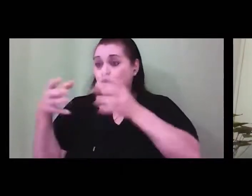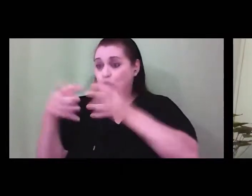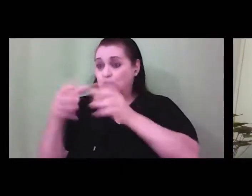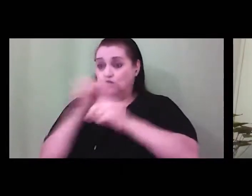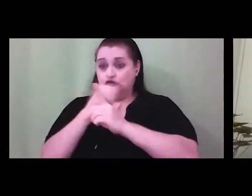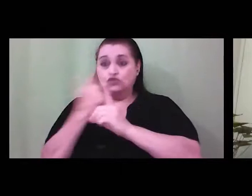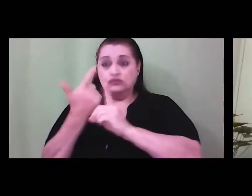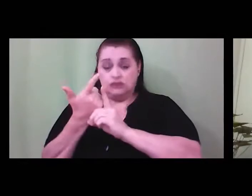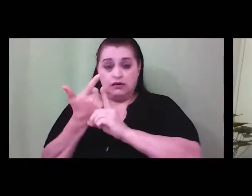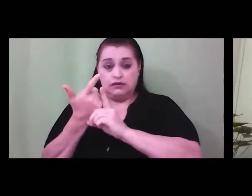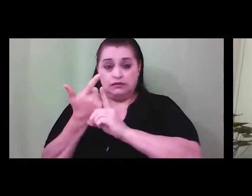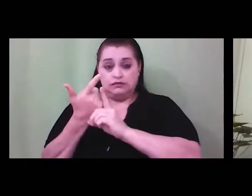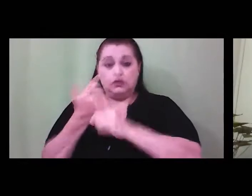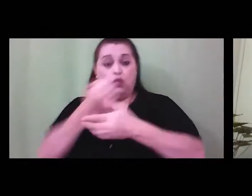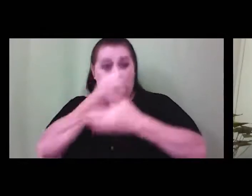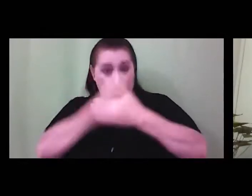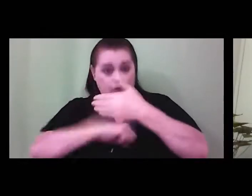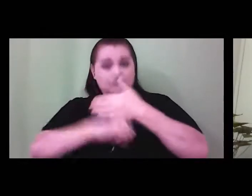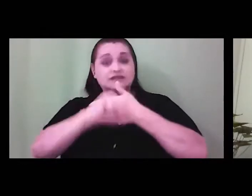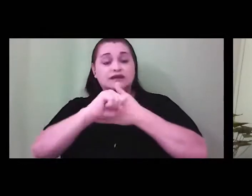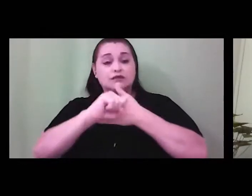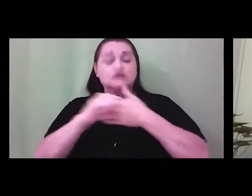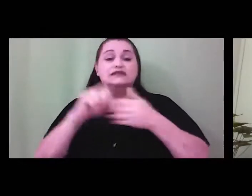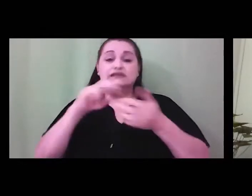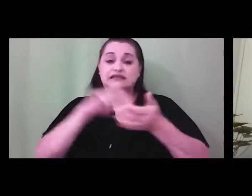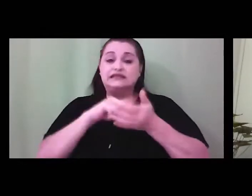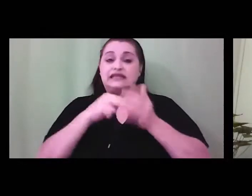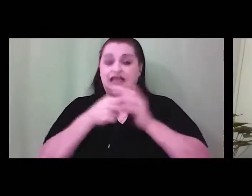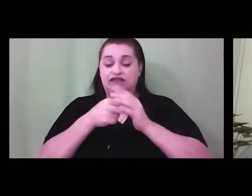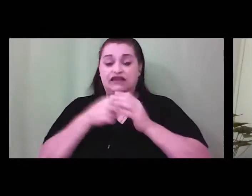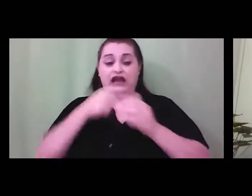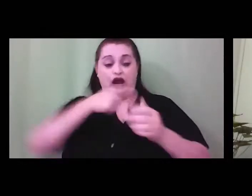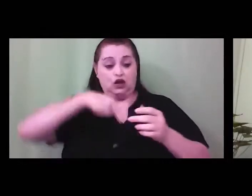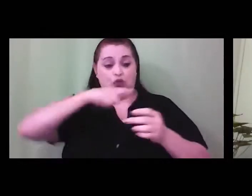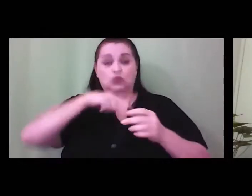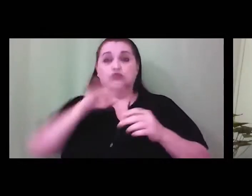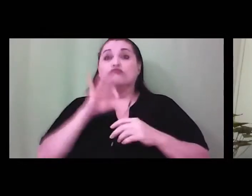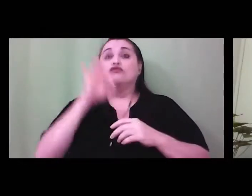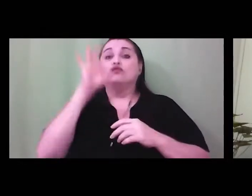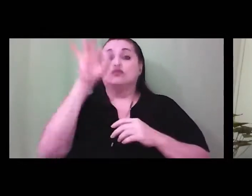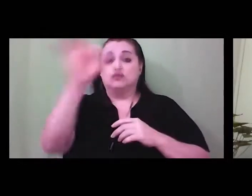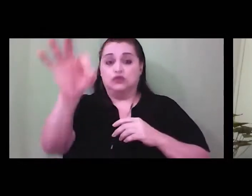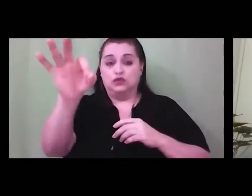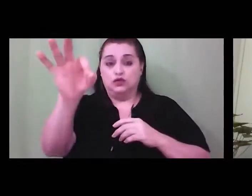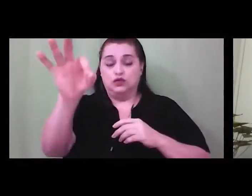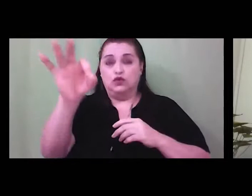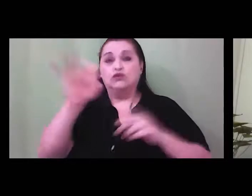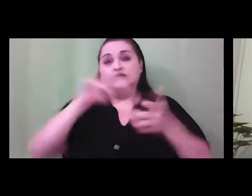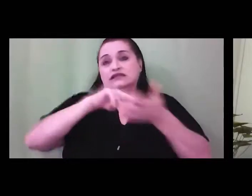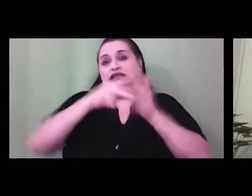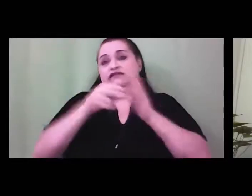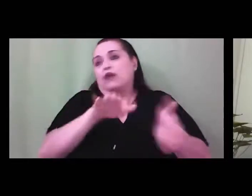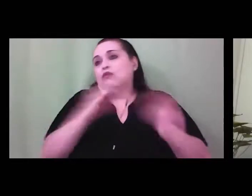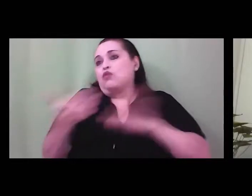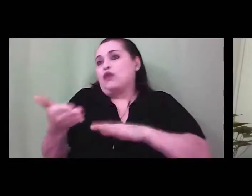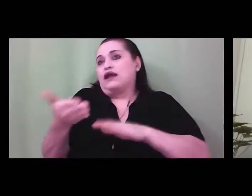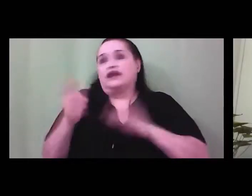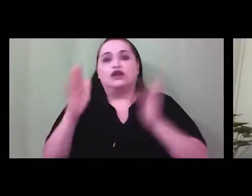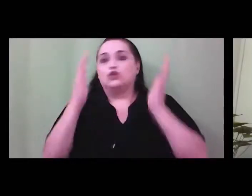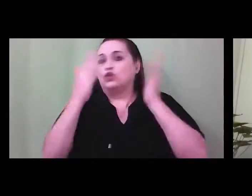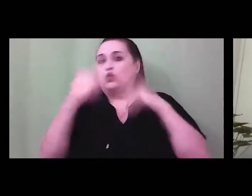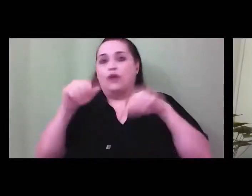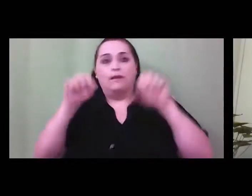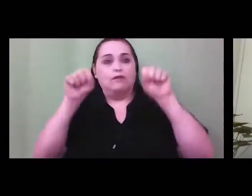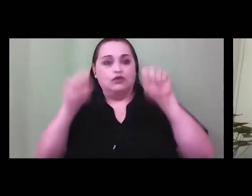social cuando nacemos, entonces pues nuestro futuro es morir porque no tenemos posibilidades de